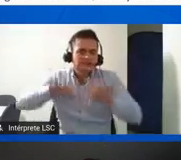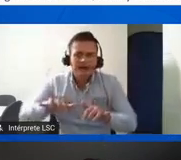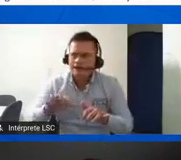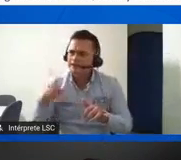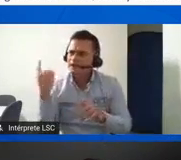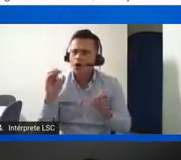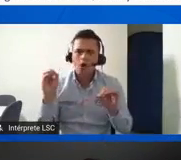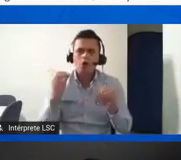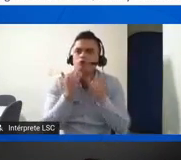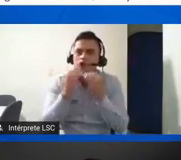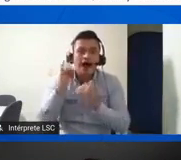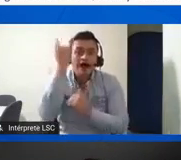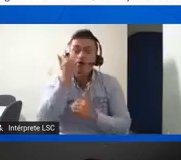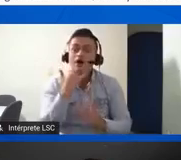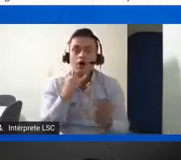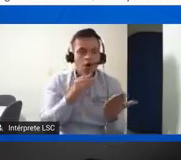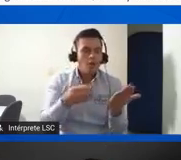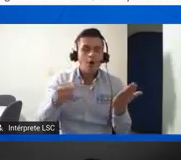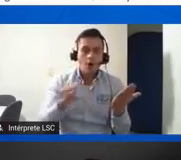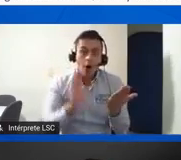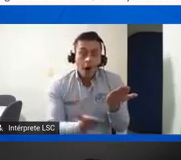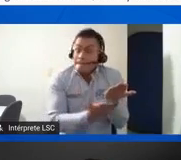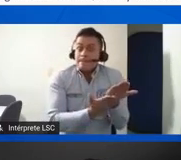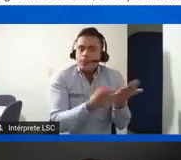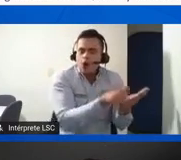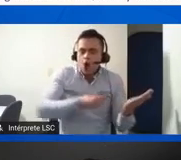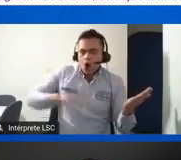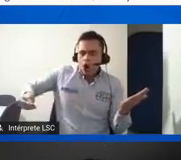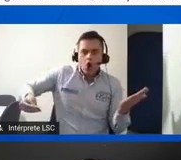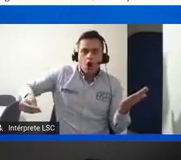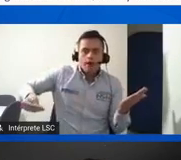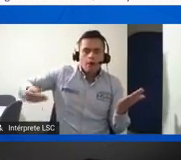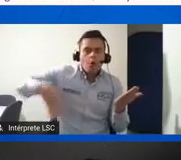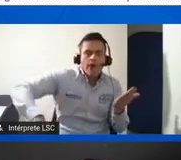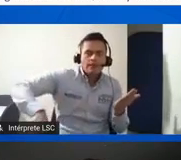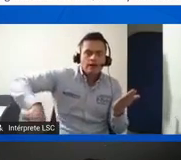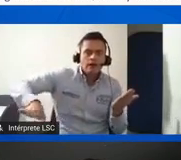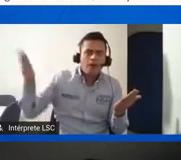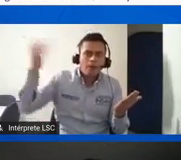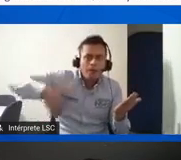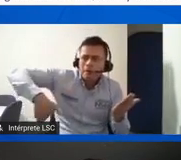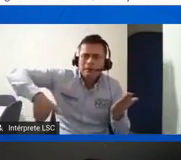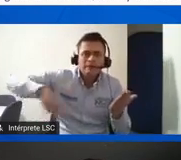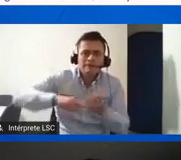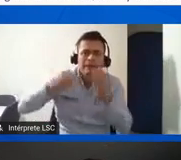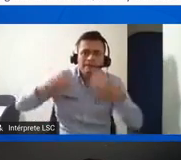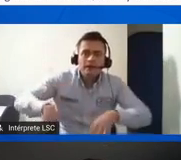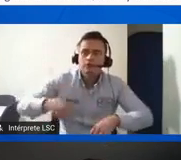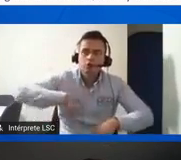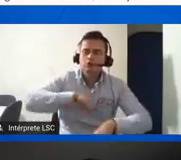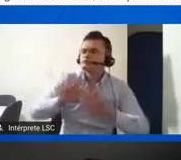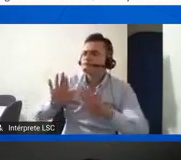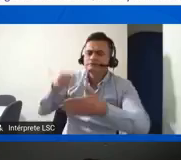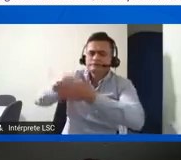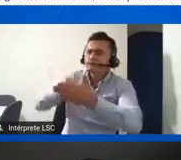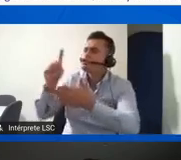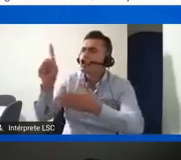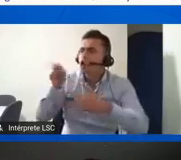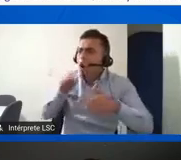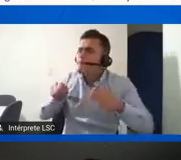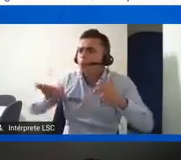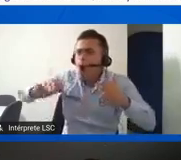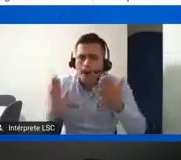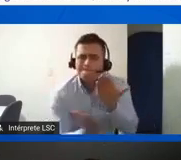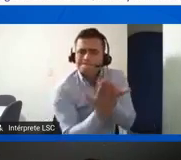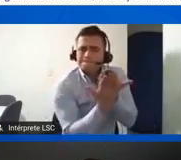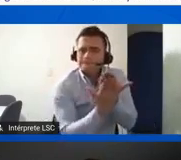poniendo en el lugar equivocado. Eso nos obligó a hablar con el secretario, con todos, a decirle, venga, sáquelo de ahí,